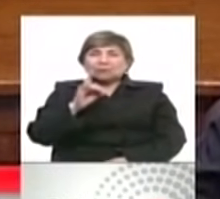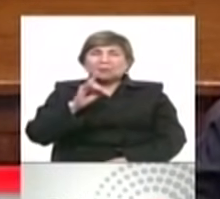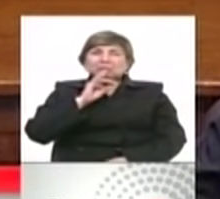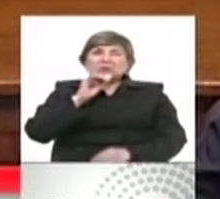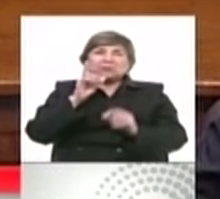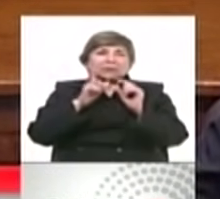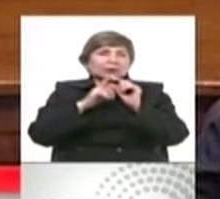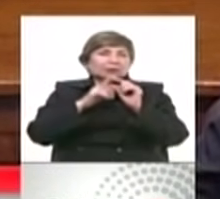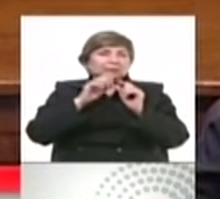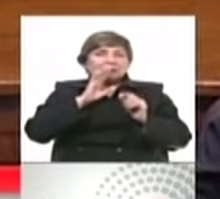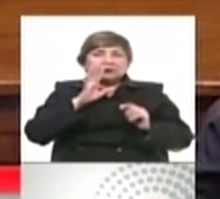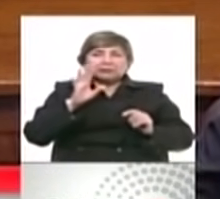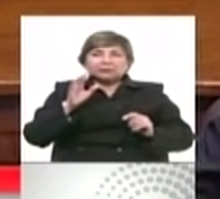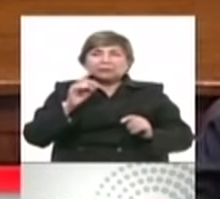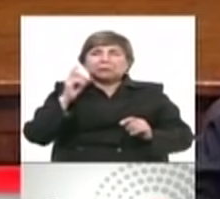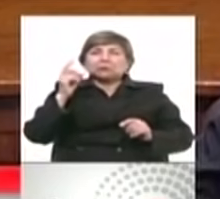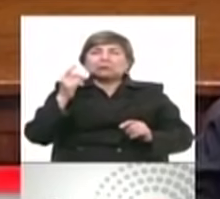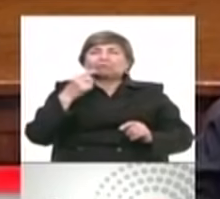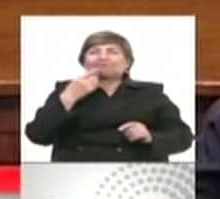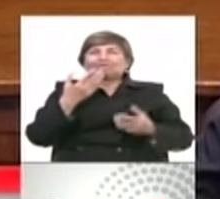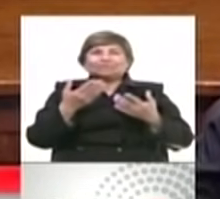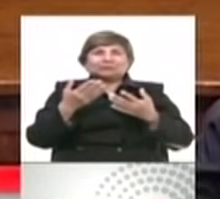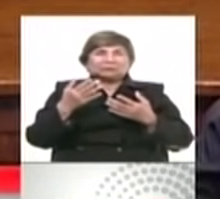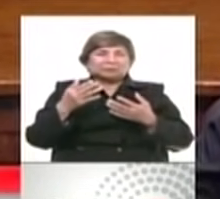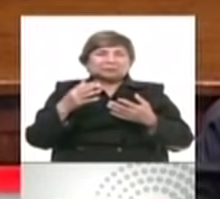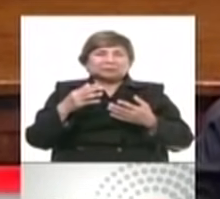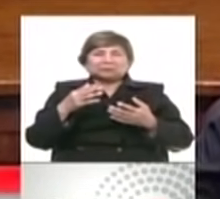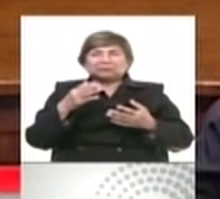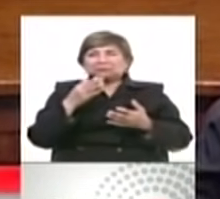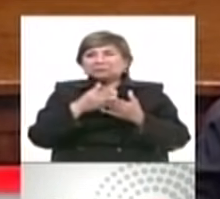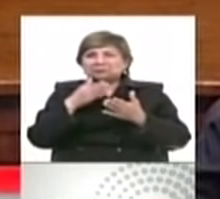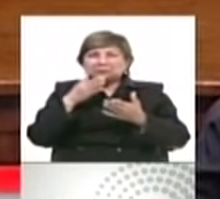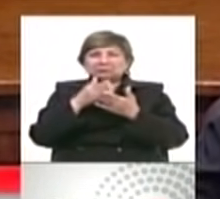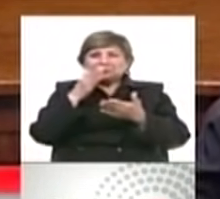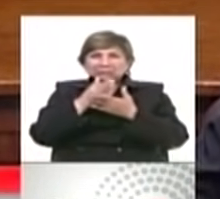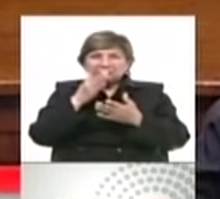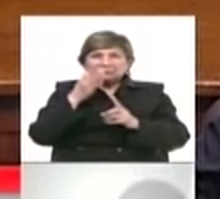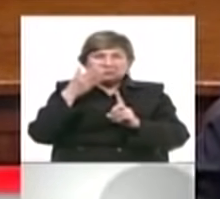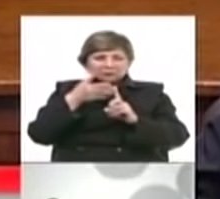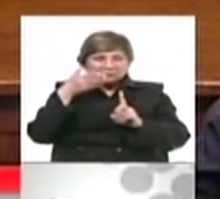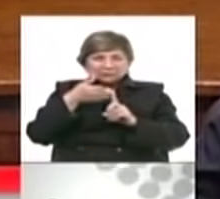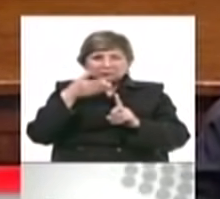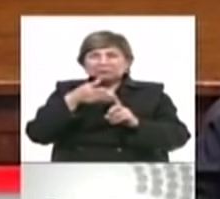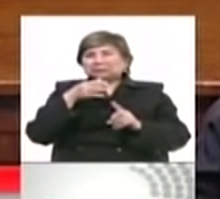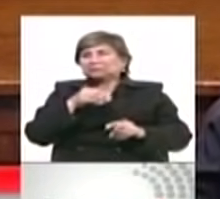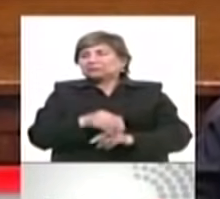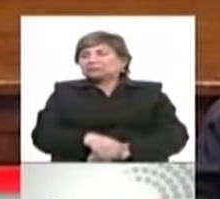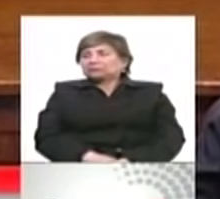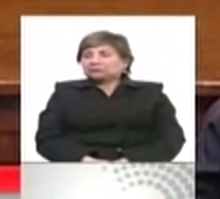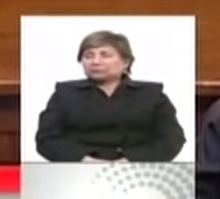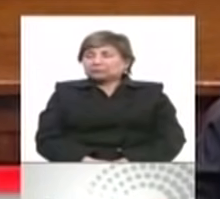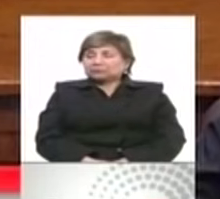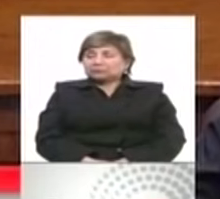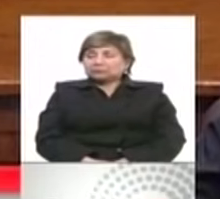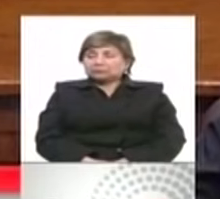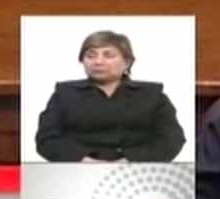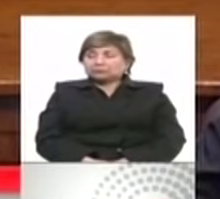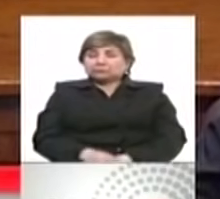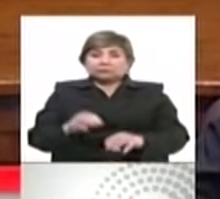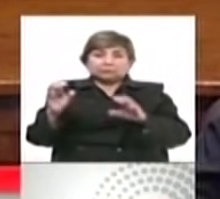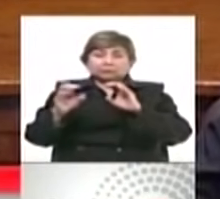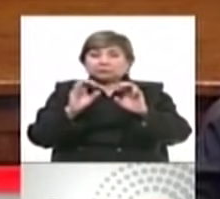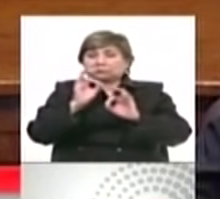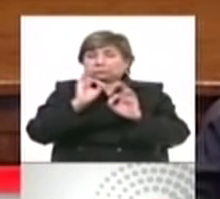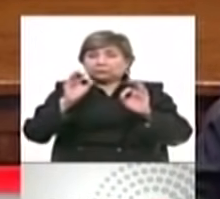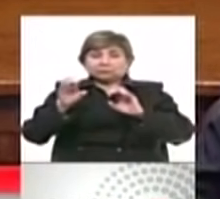interpretación, sino que quienes pueden interpretar esta Constitución solo de la